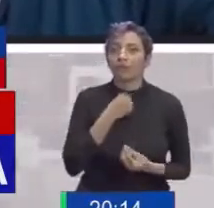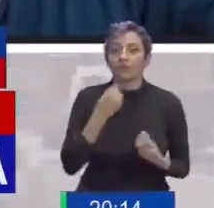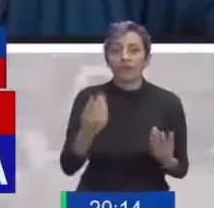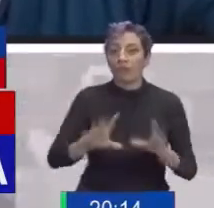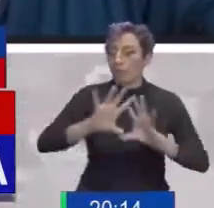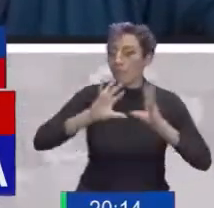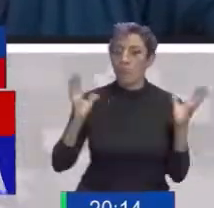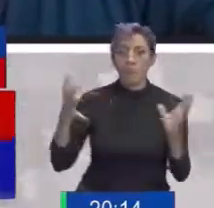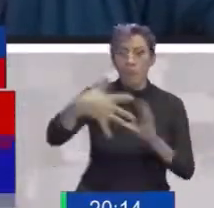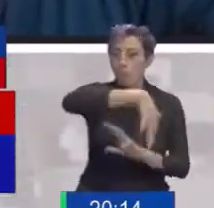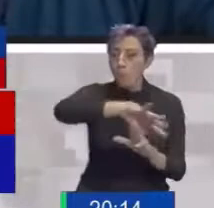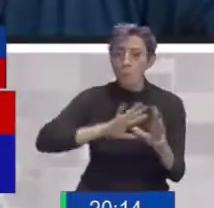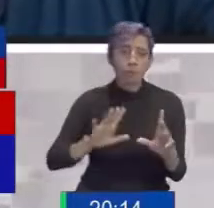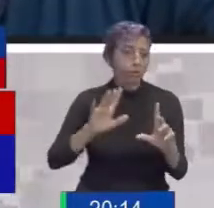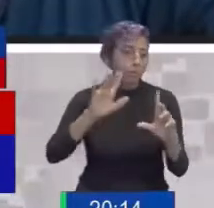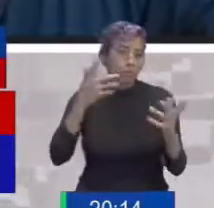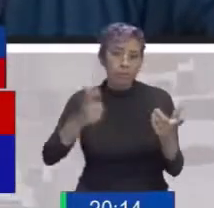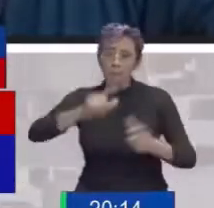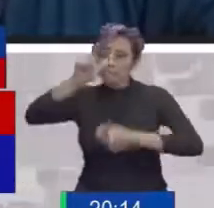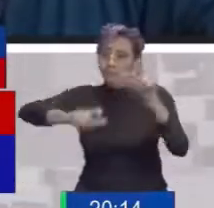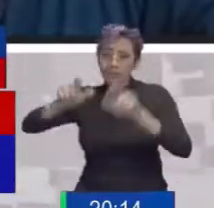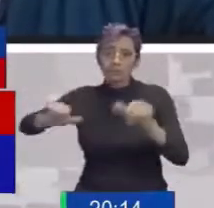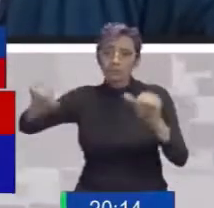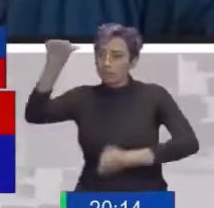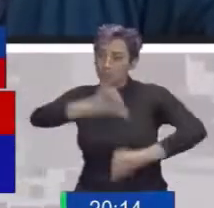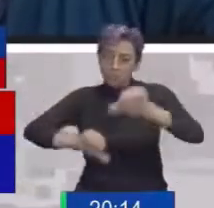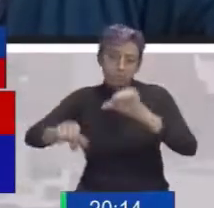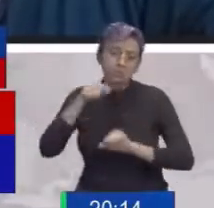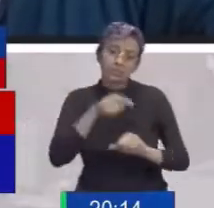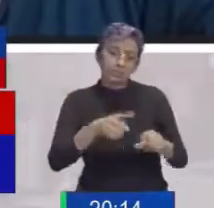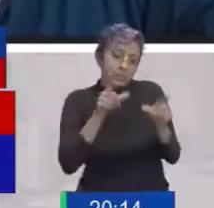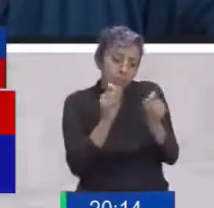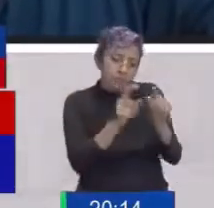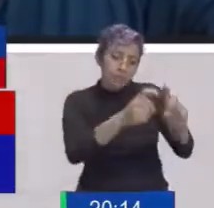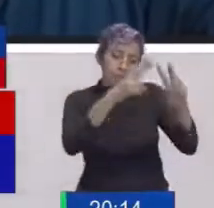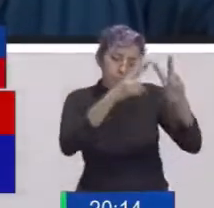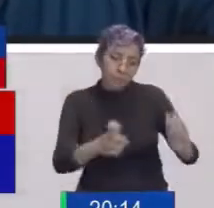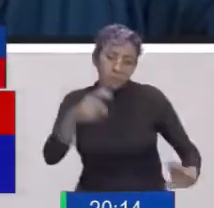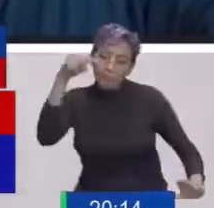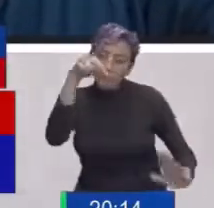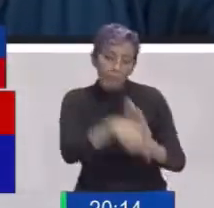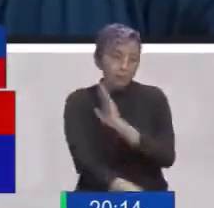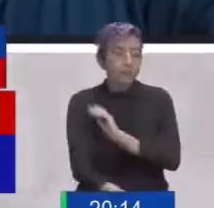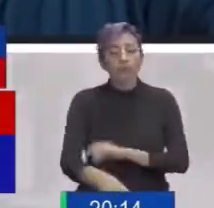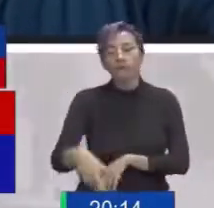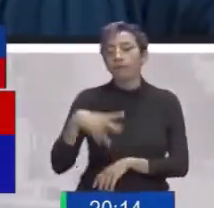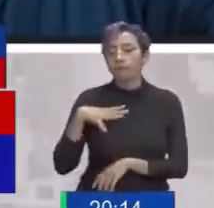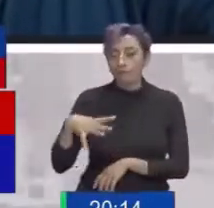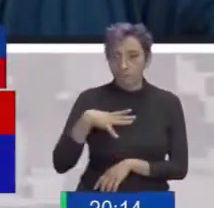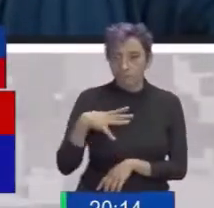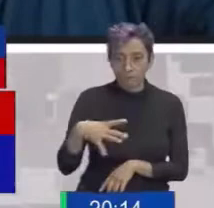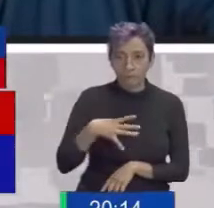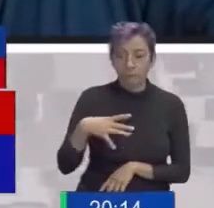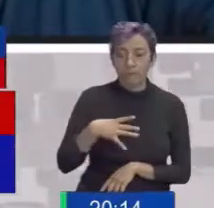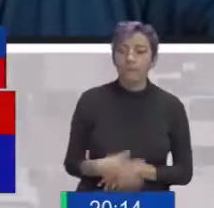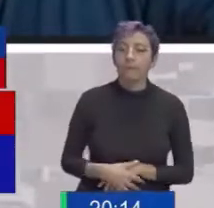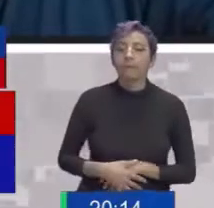mundo un enfoque terapéutico que dé opciones de sobrevida a estos casos. Entonces, hay muchos ejemplos